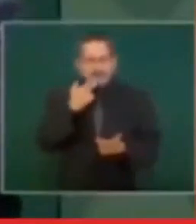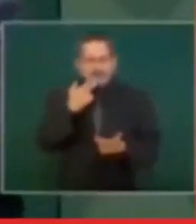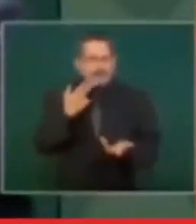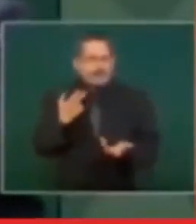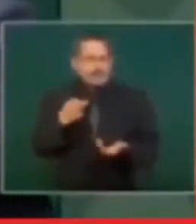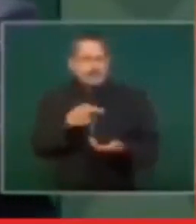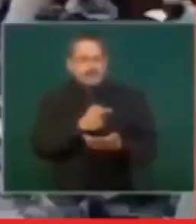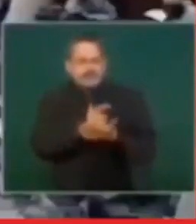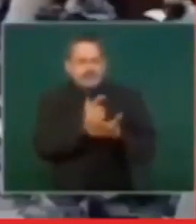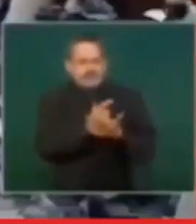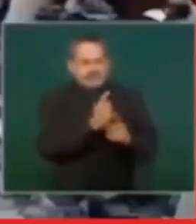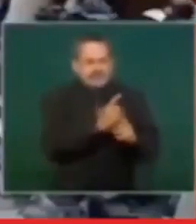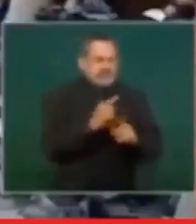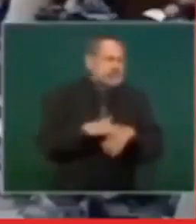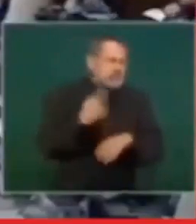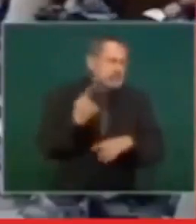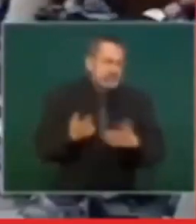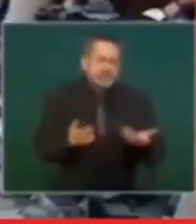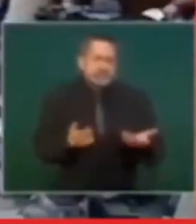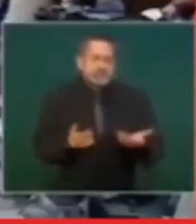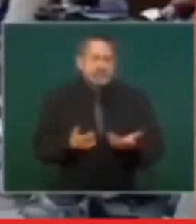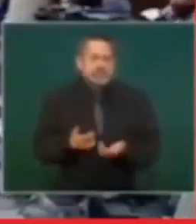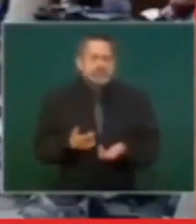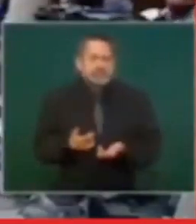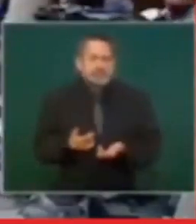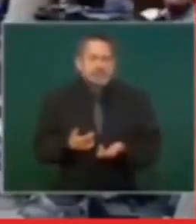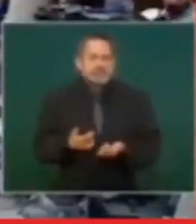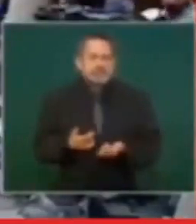qué este